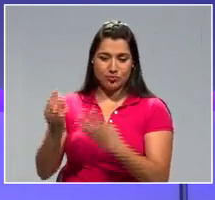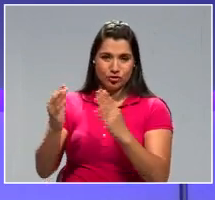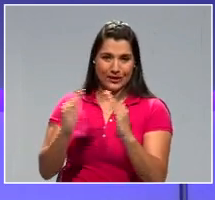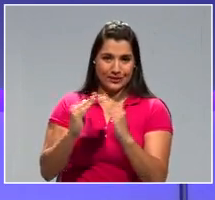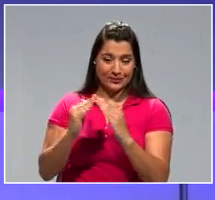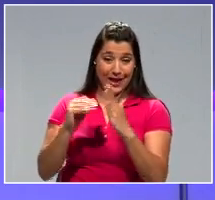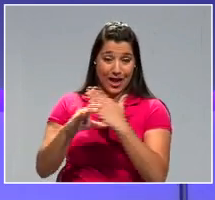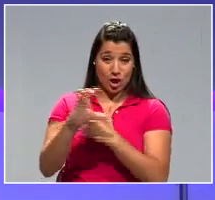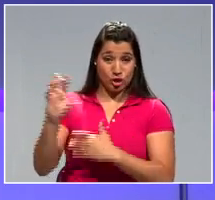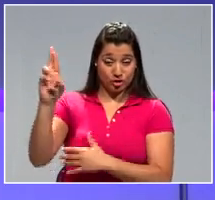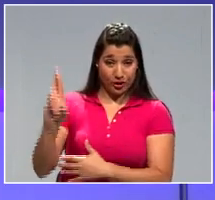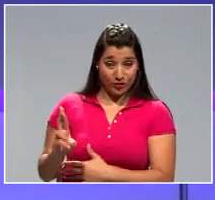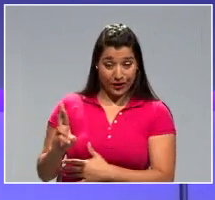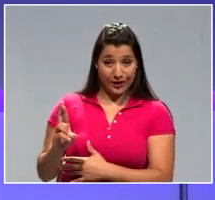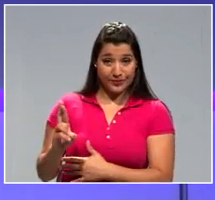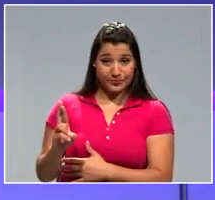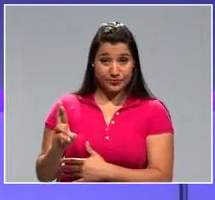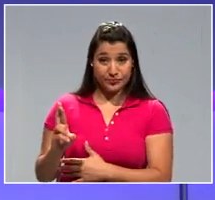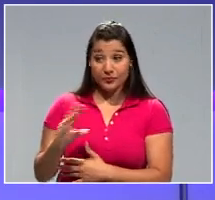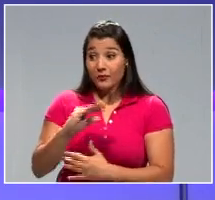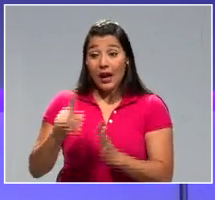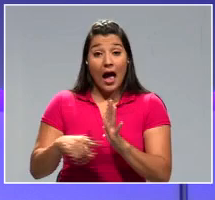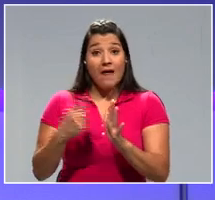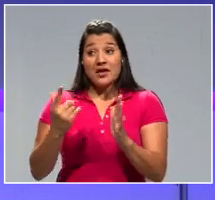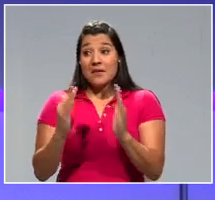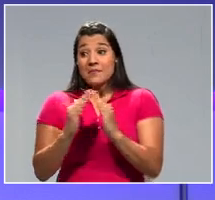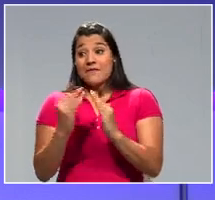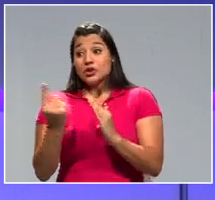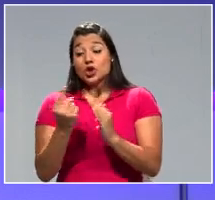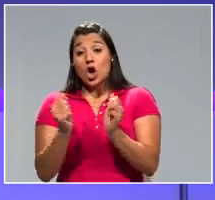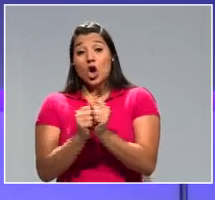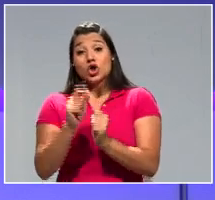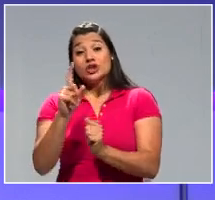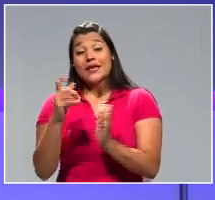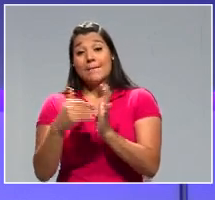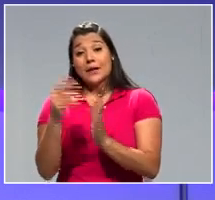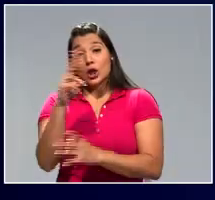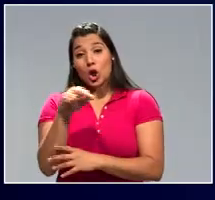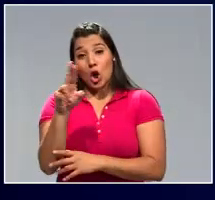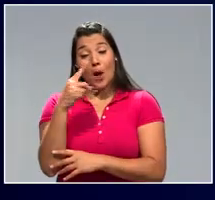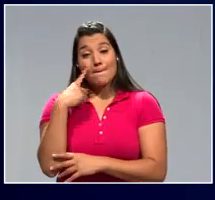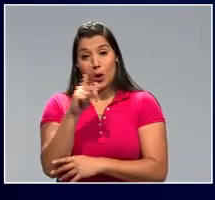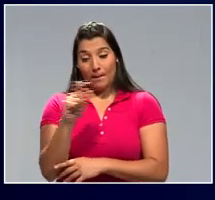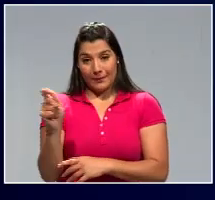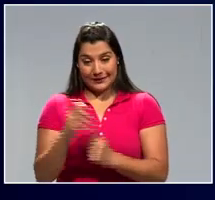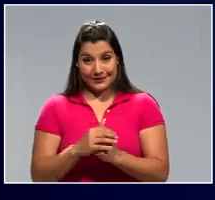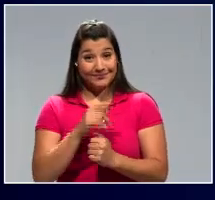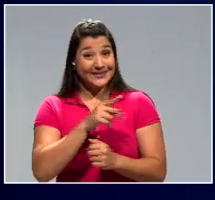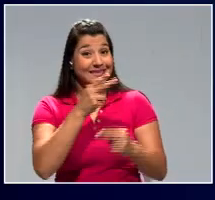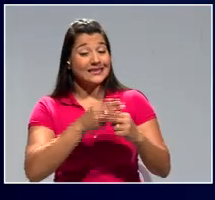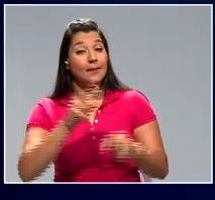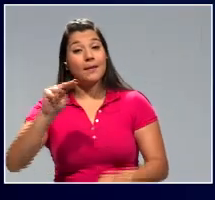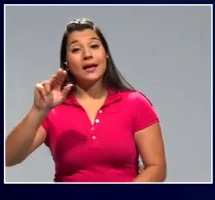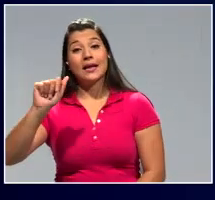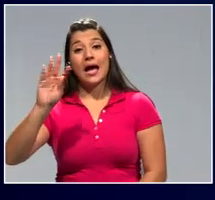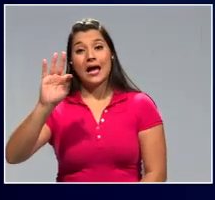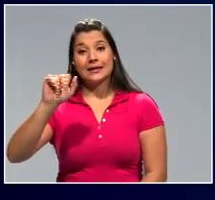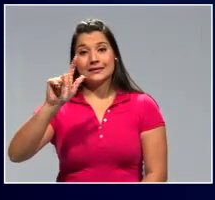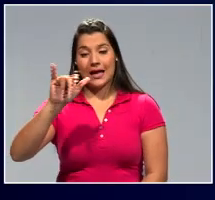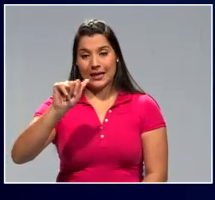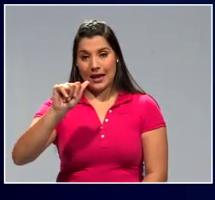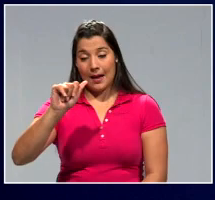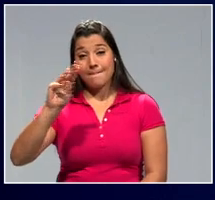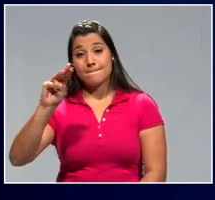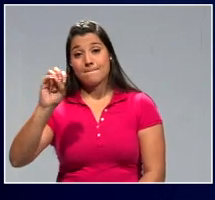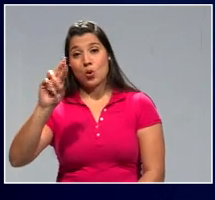de este país que viven a veces con 100.000 colones al mes. Natalia Morales, investigadora del Estado de la